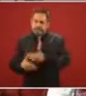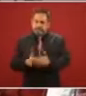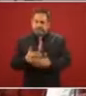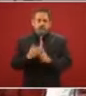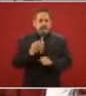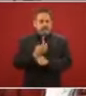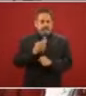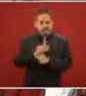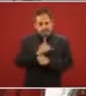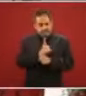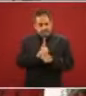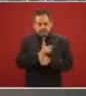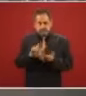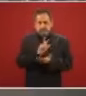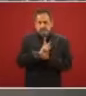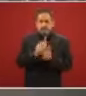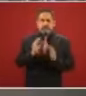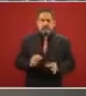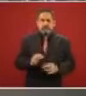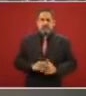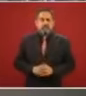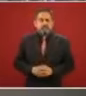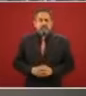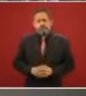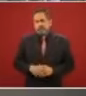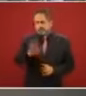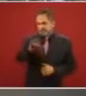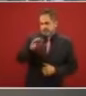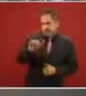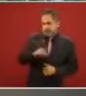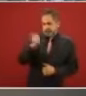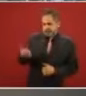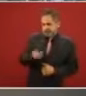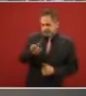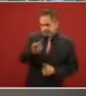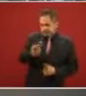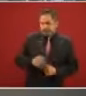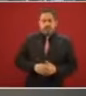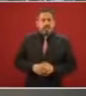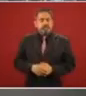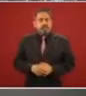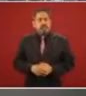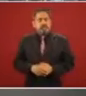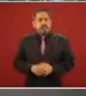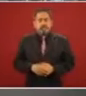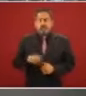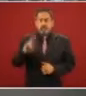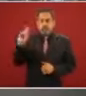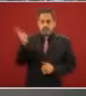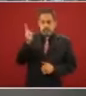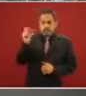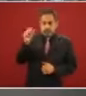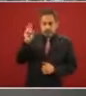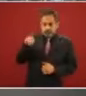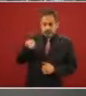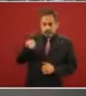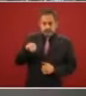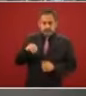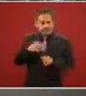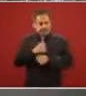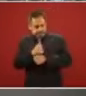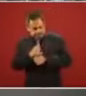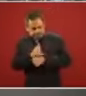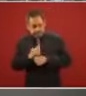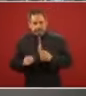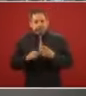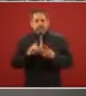legalmente. Presidente, tengo otra pregunta. Investigadores de la UNAM y otras instituciones están